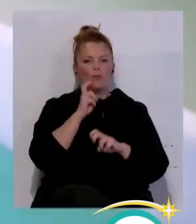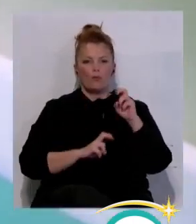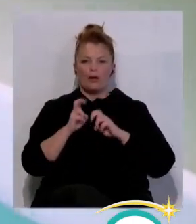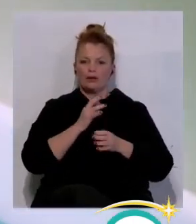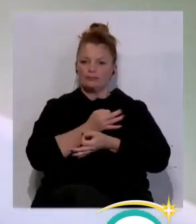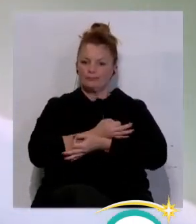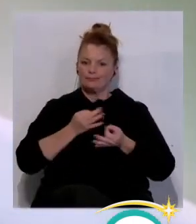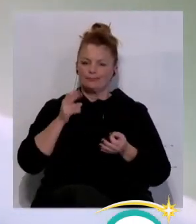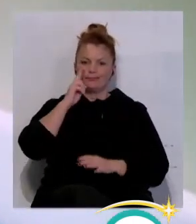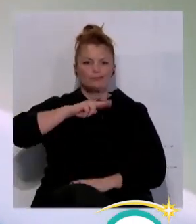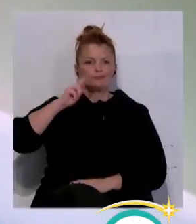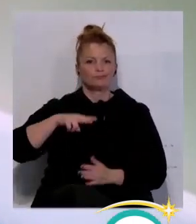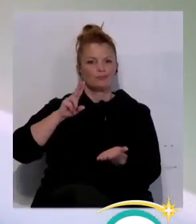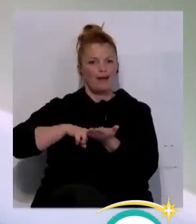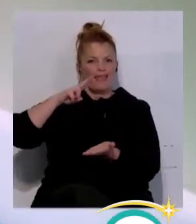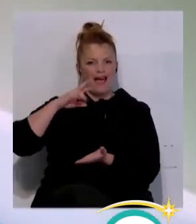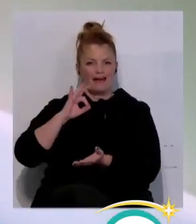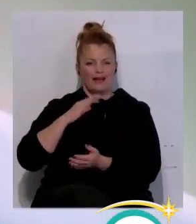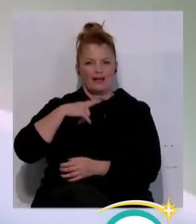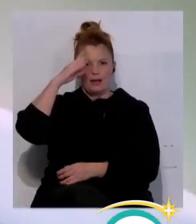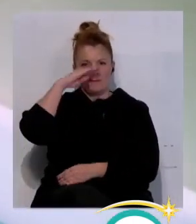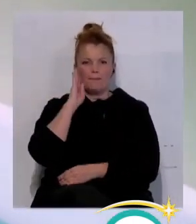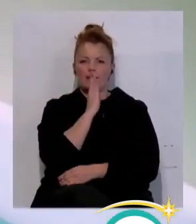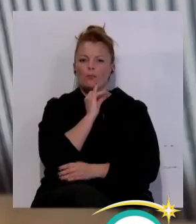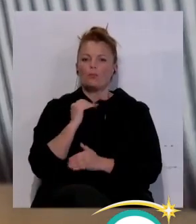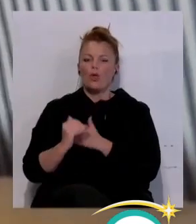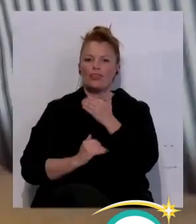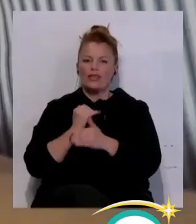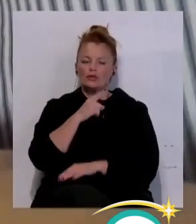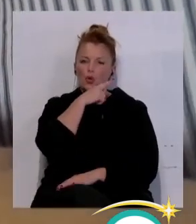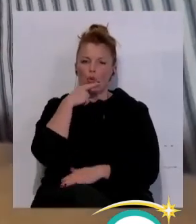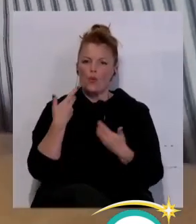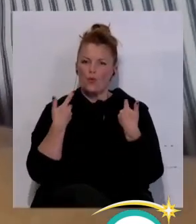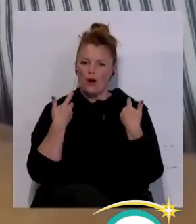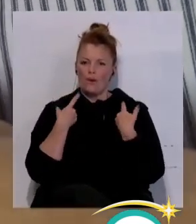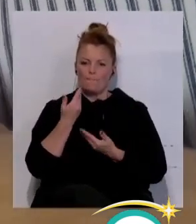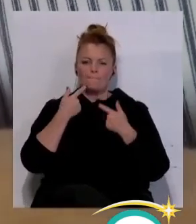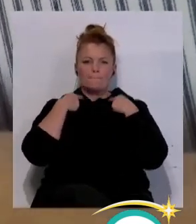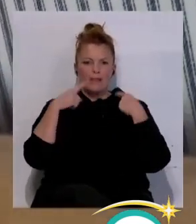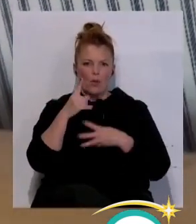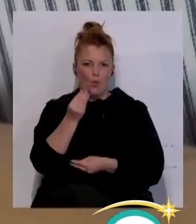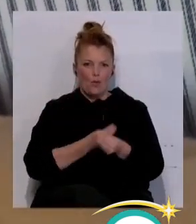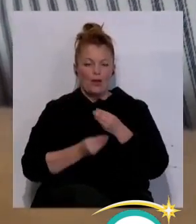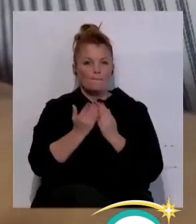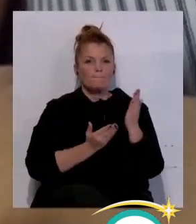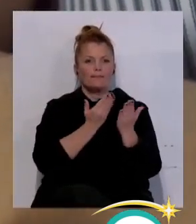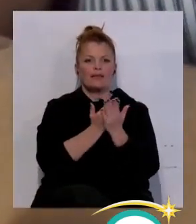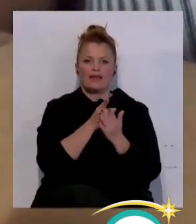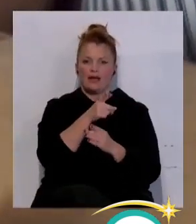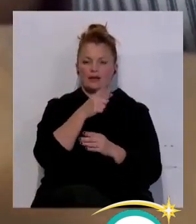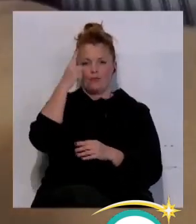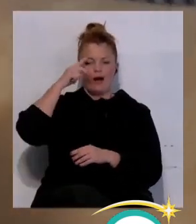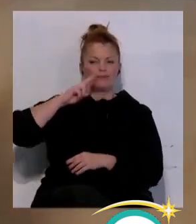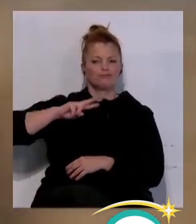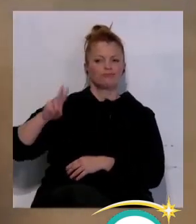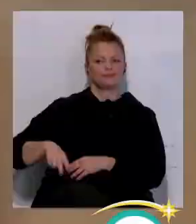dignificar y validar la condición de los progenitores en el proceso del duelo ante la pérdida de un hijo. Piden que esta consideración